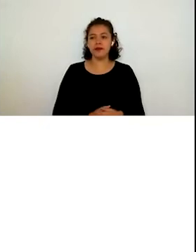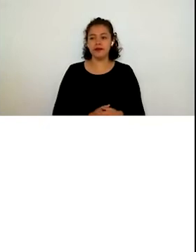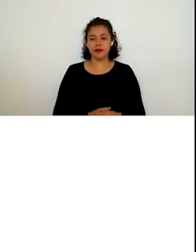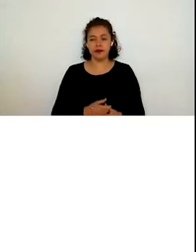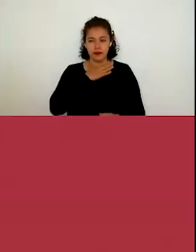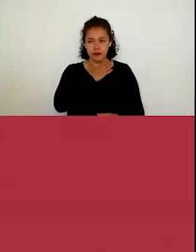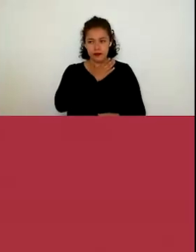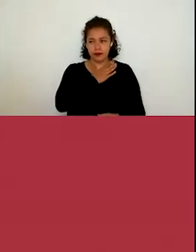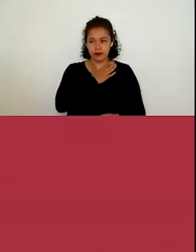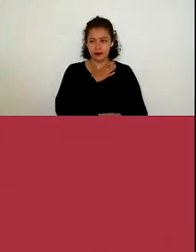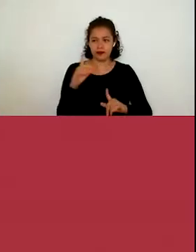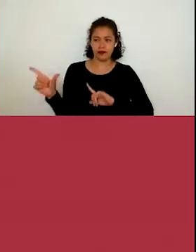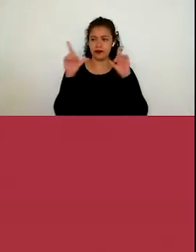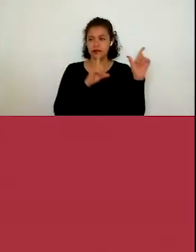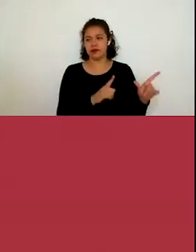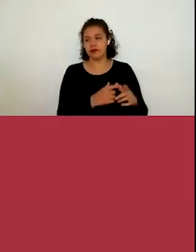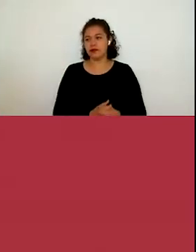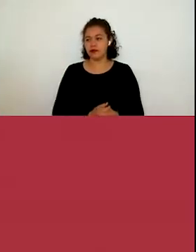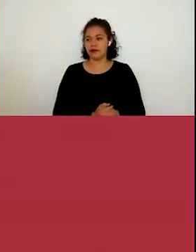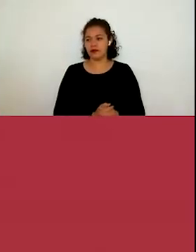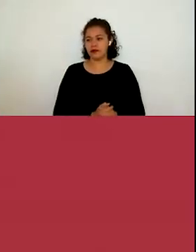La siguiente.